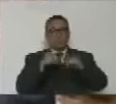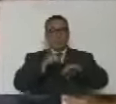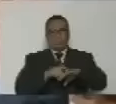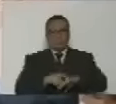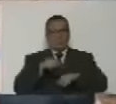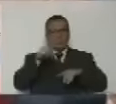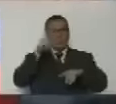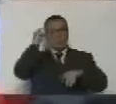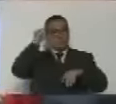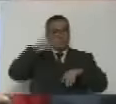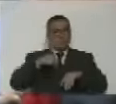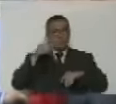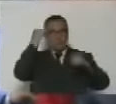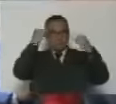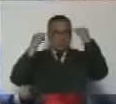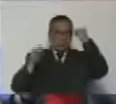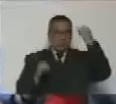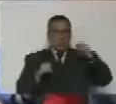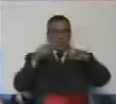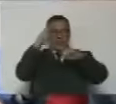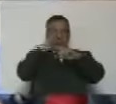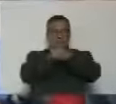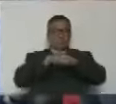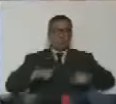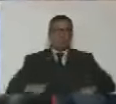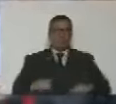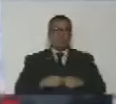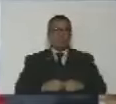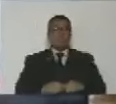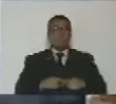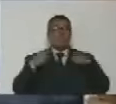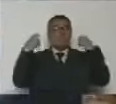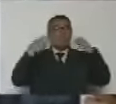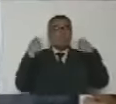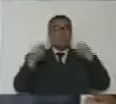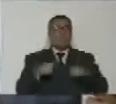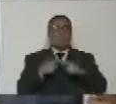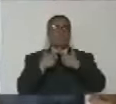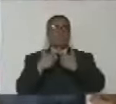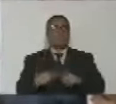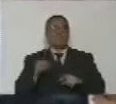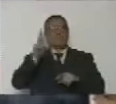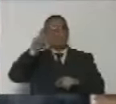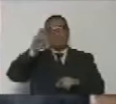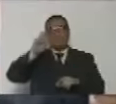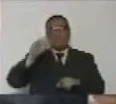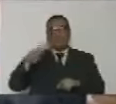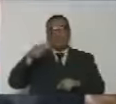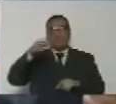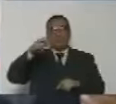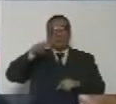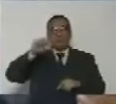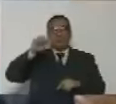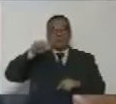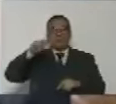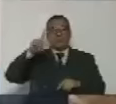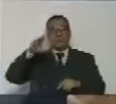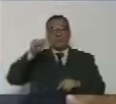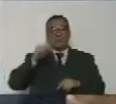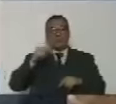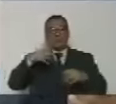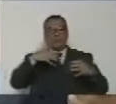día de hoy nuestras estrategias geomilitares. Y la campaña de liberación de la Nueva Granada, con las batallas